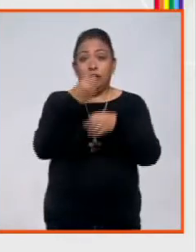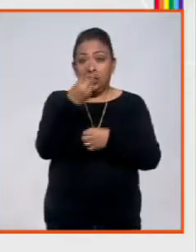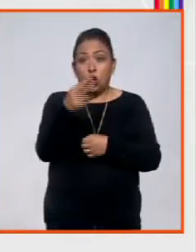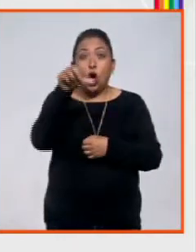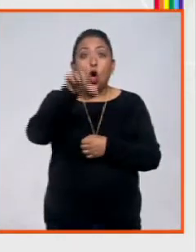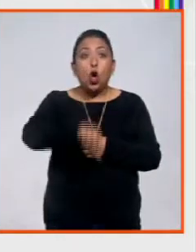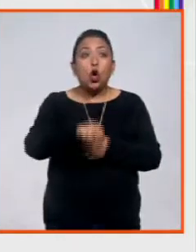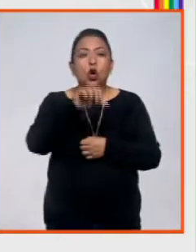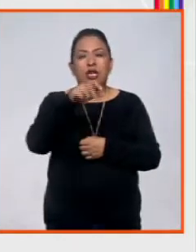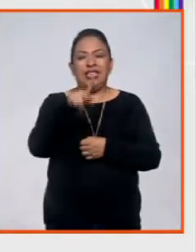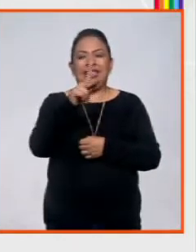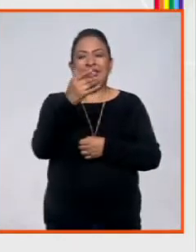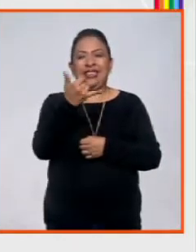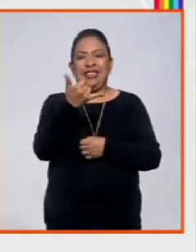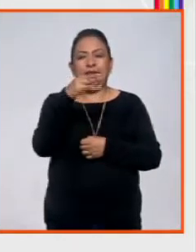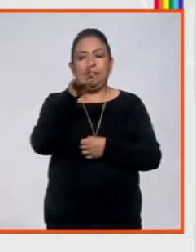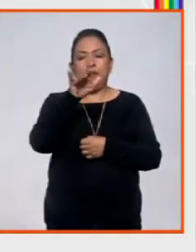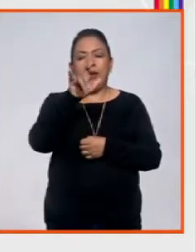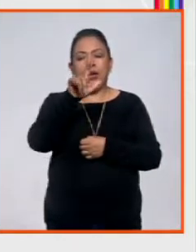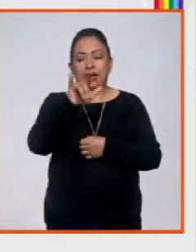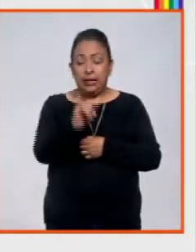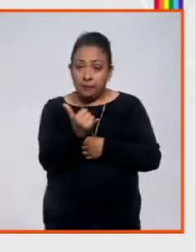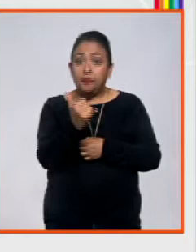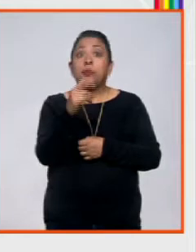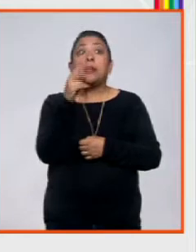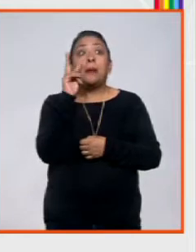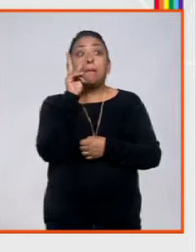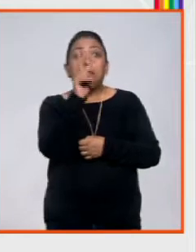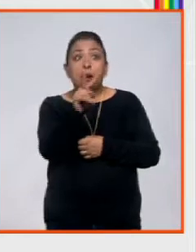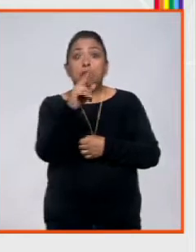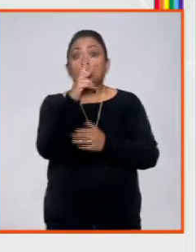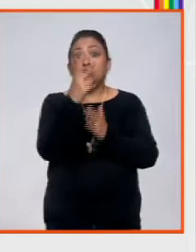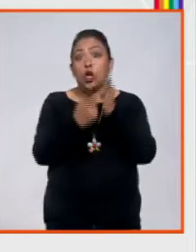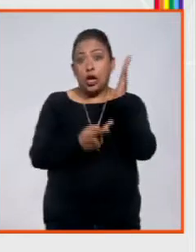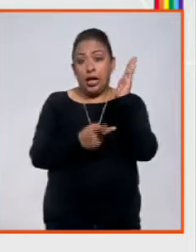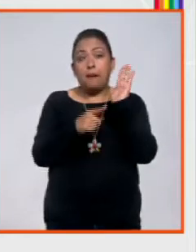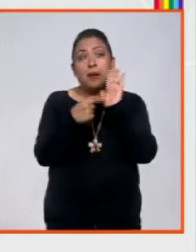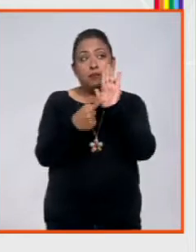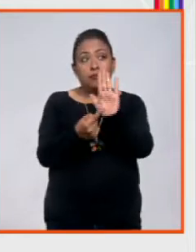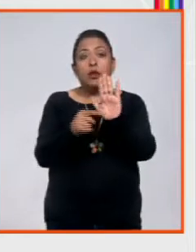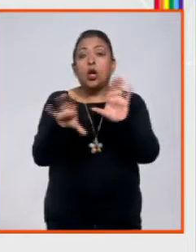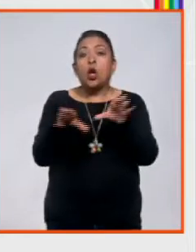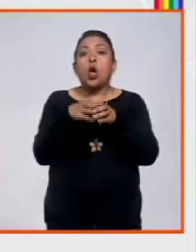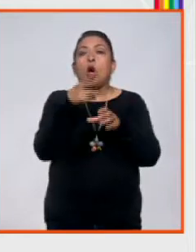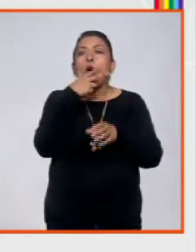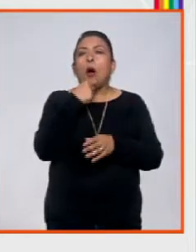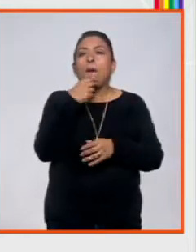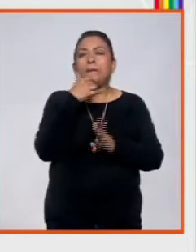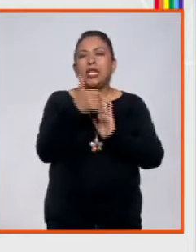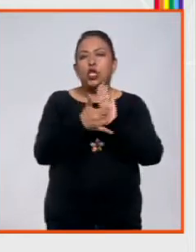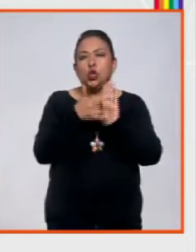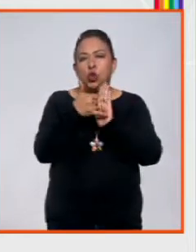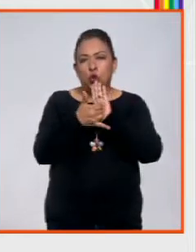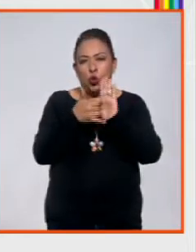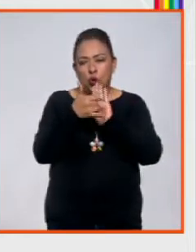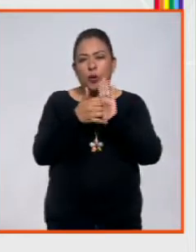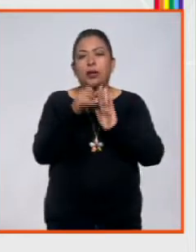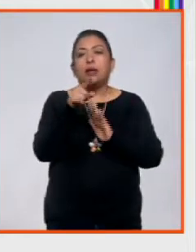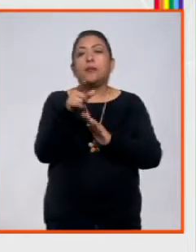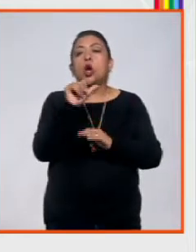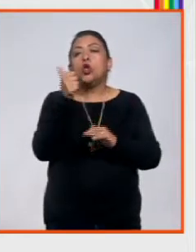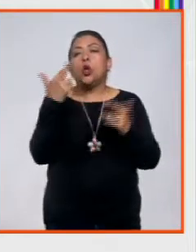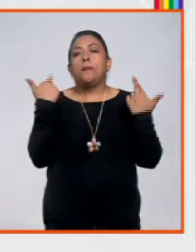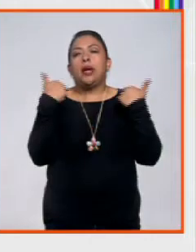22 hoy con kimberley a armengol pueden ver este programa ella va a estar con el youtuber geox y con el progreso